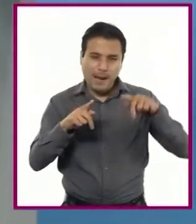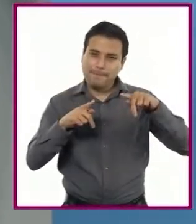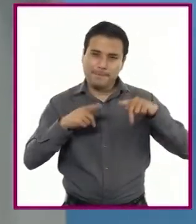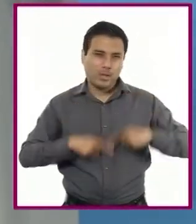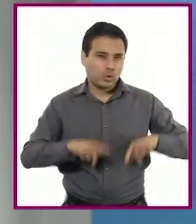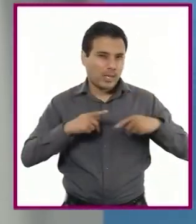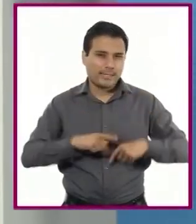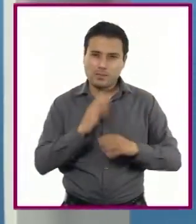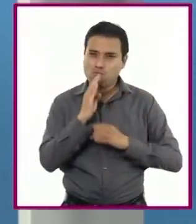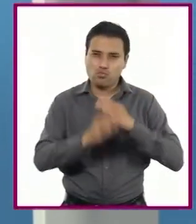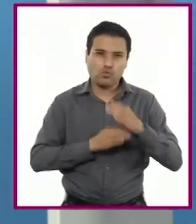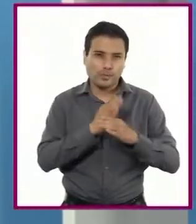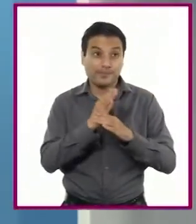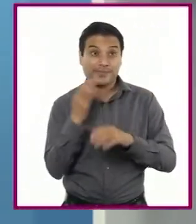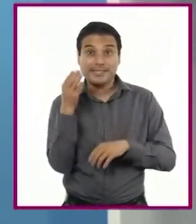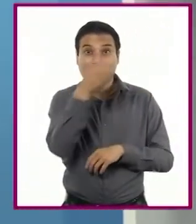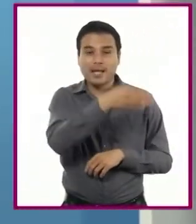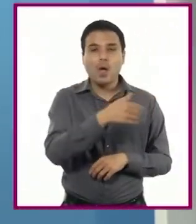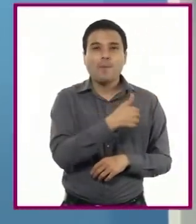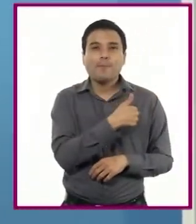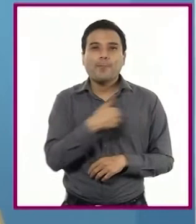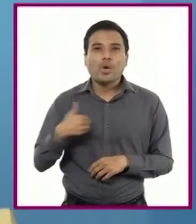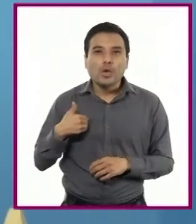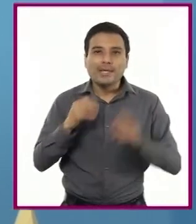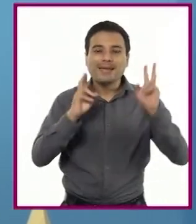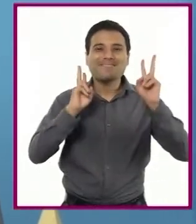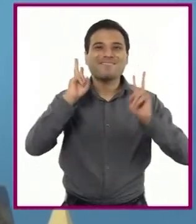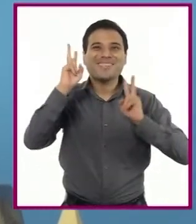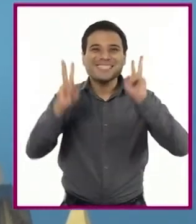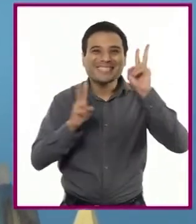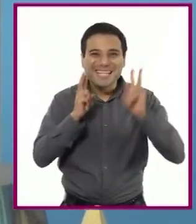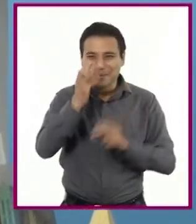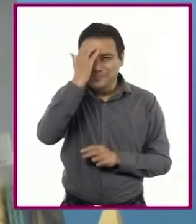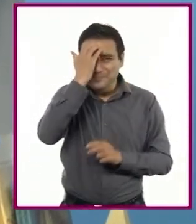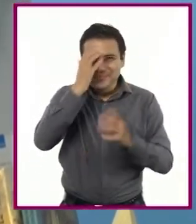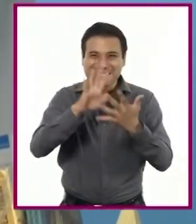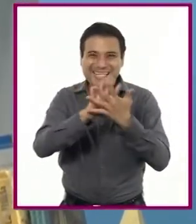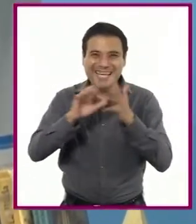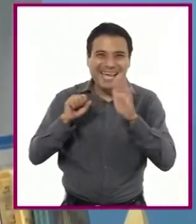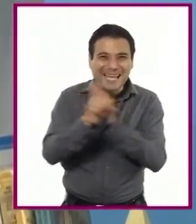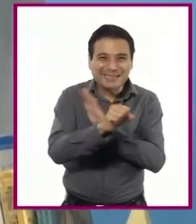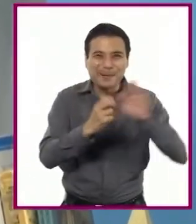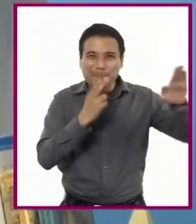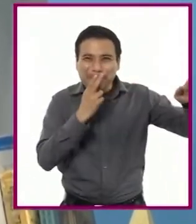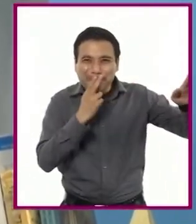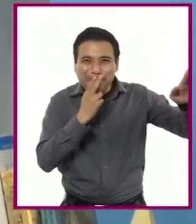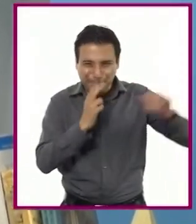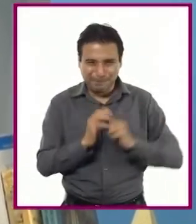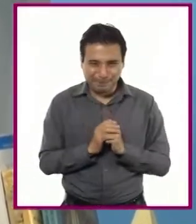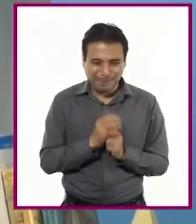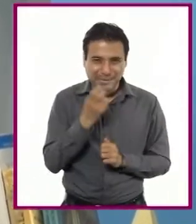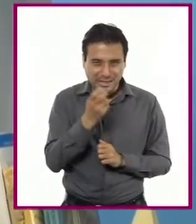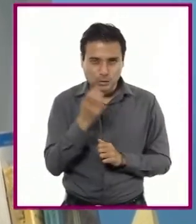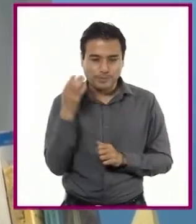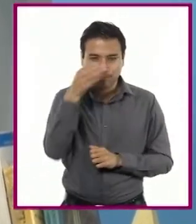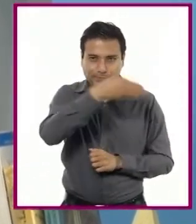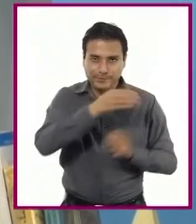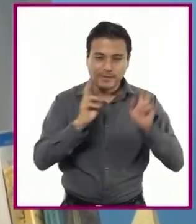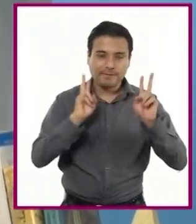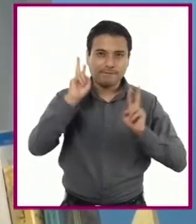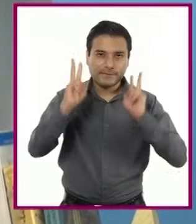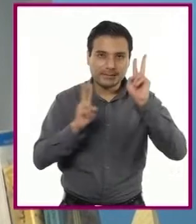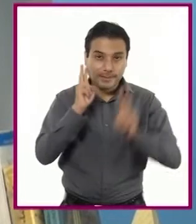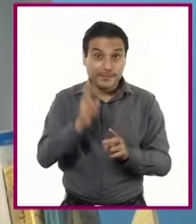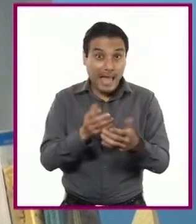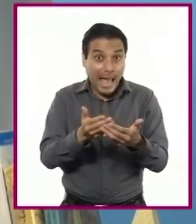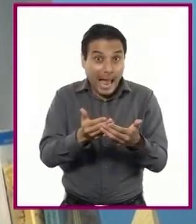el mundo a Polonia a visitar los campos de concentración y de exterminio. Antes de